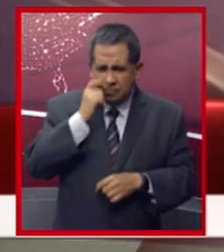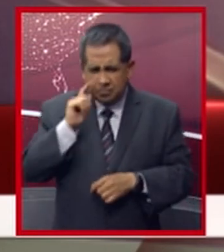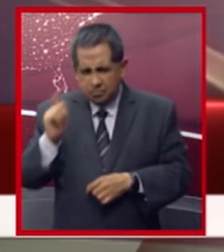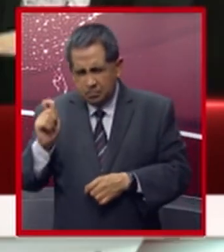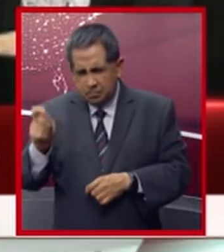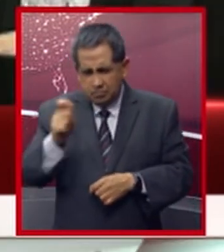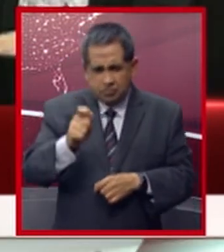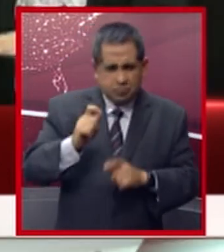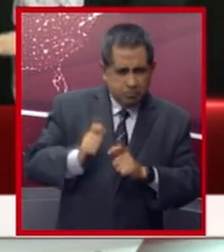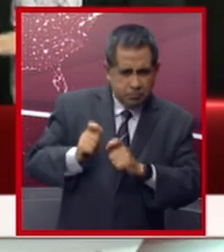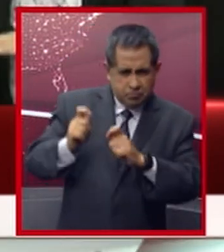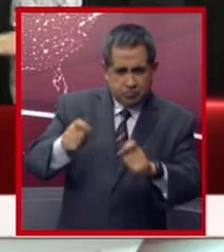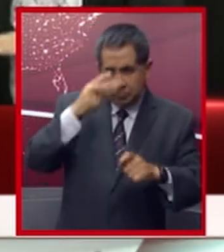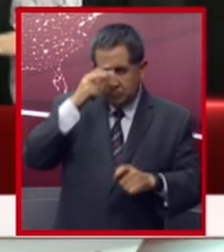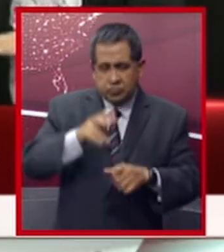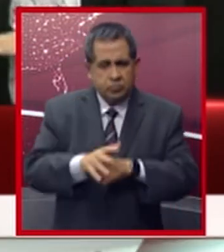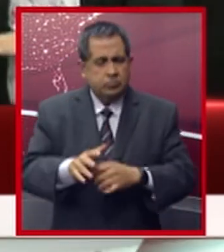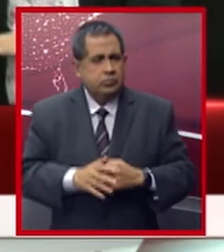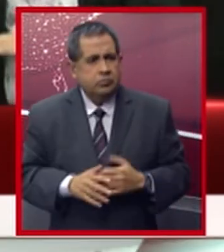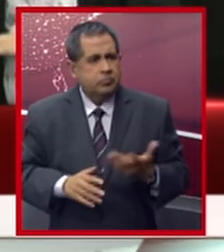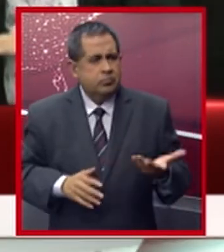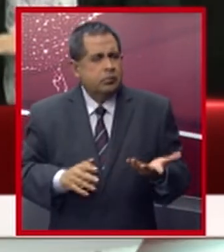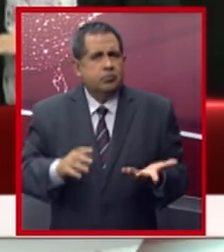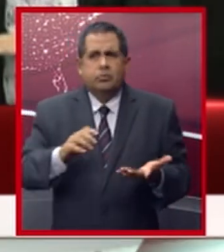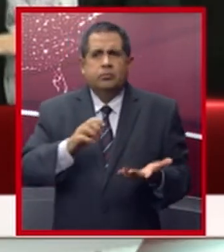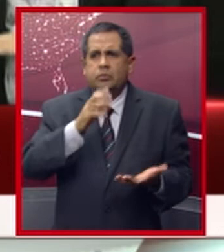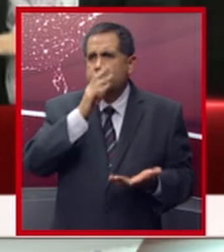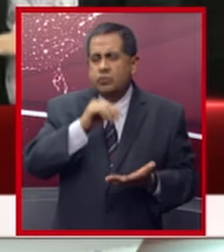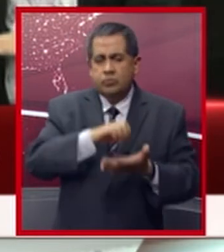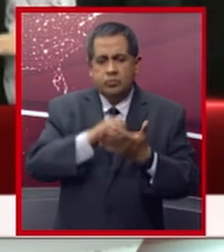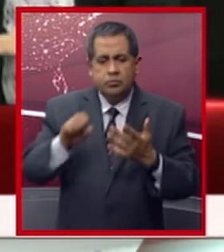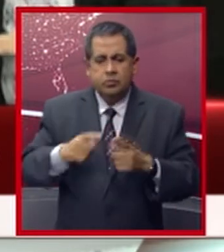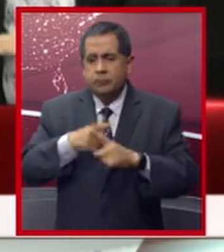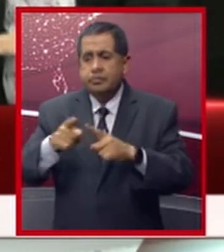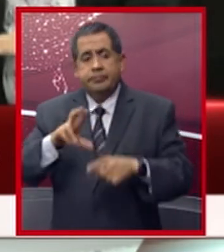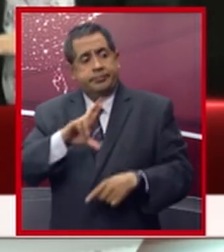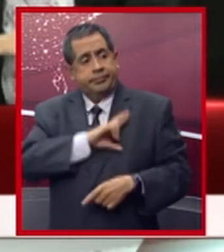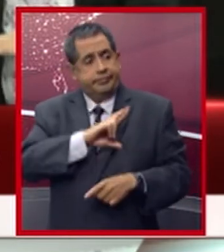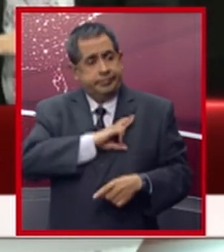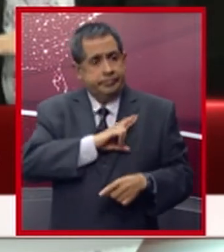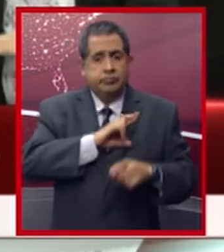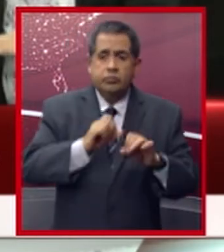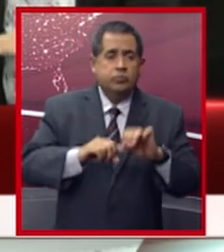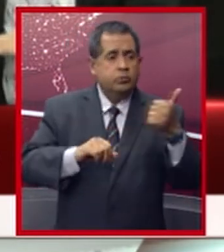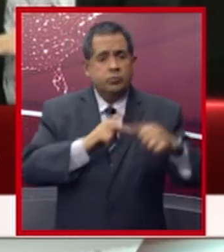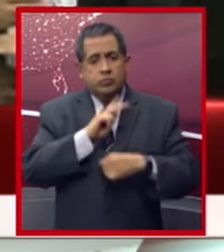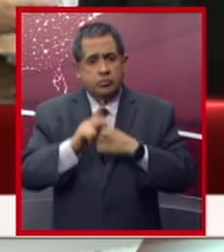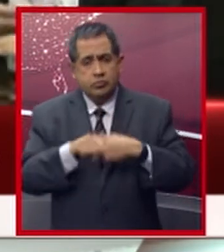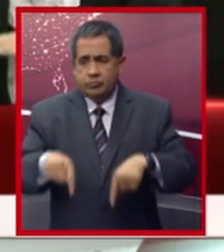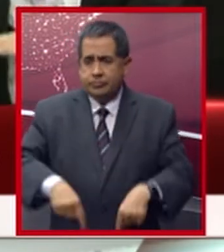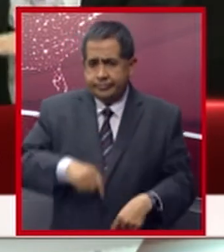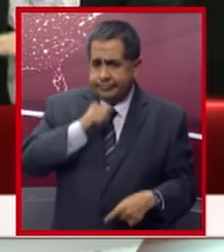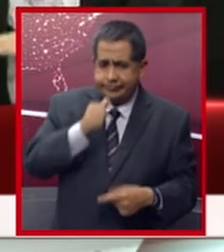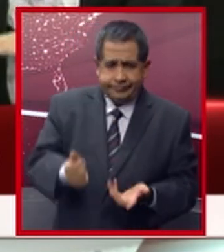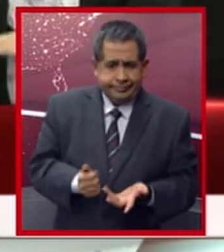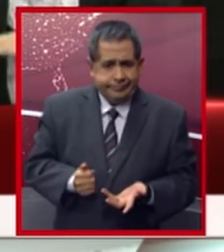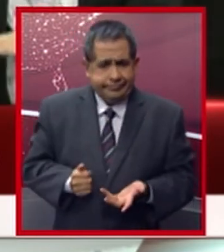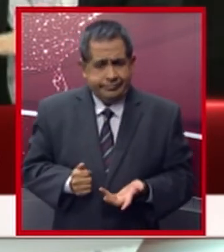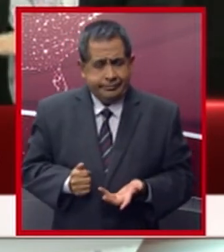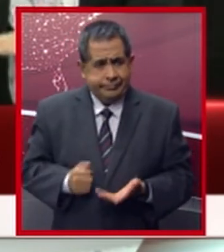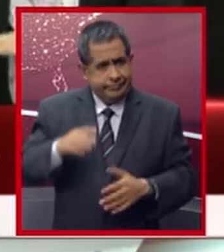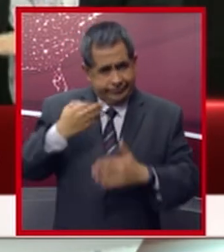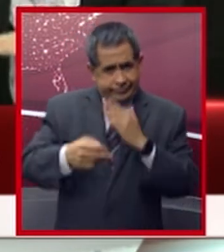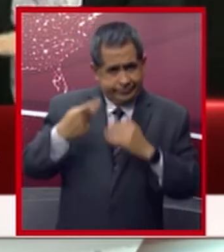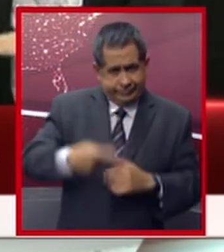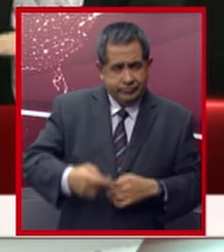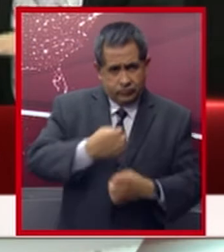que tiene en México. No es posible que te califiquen instancias privadas o te califiquen otros países a las instituciones